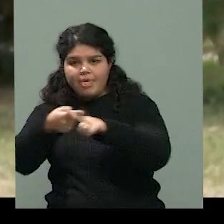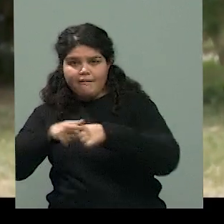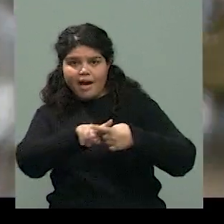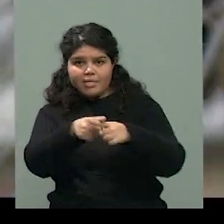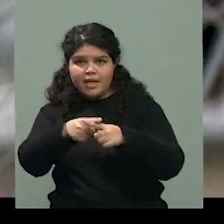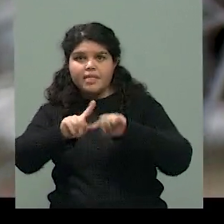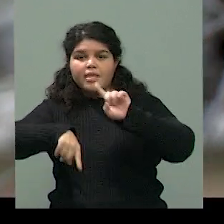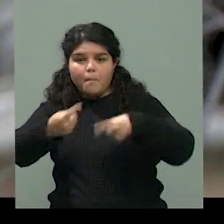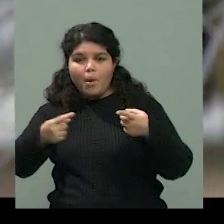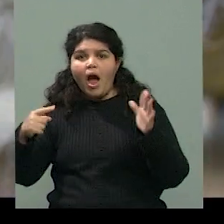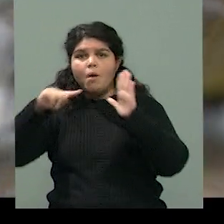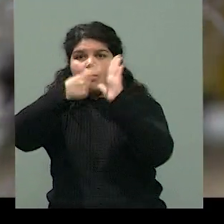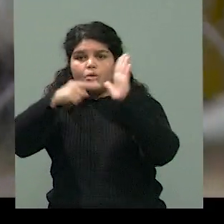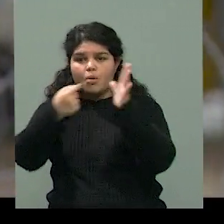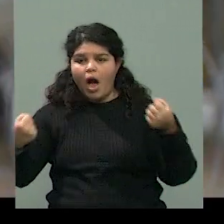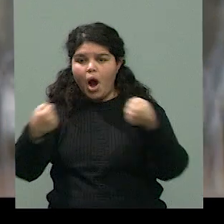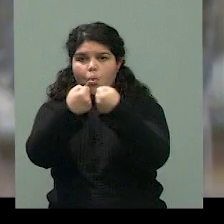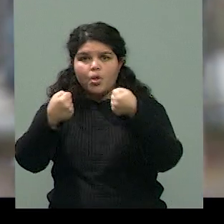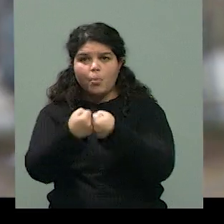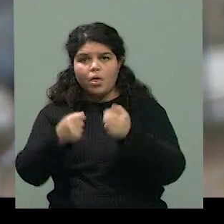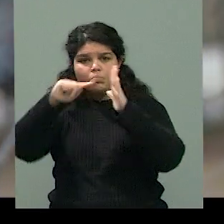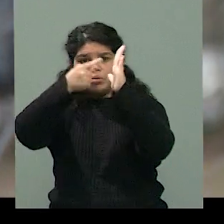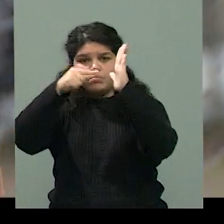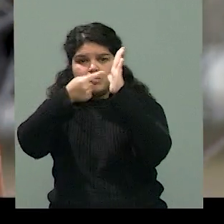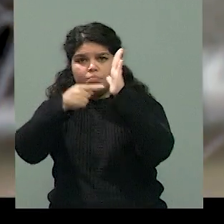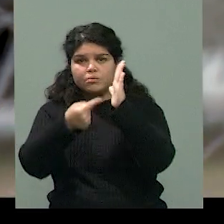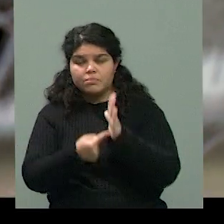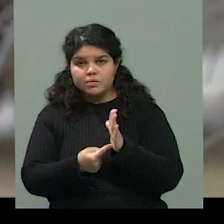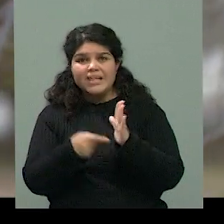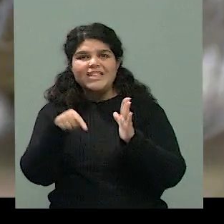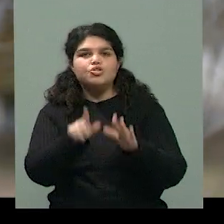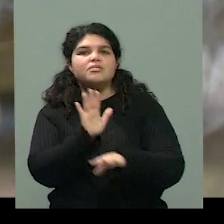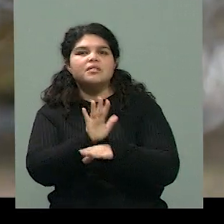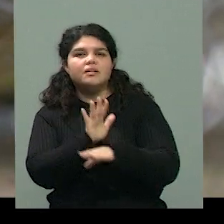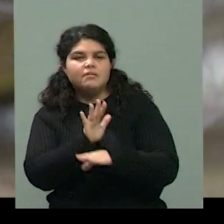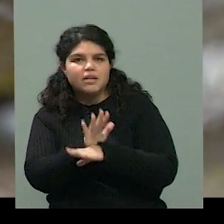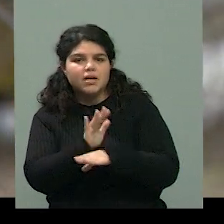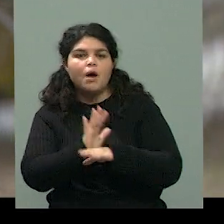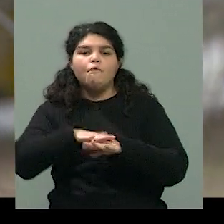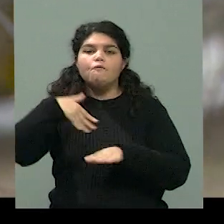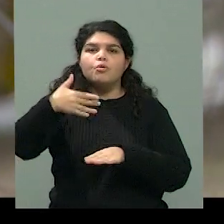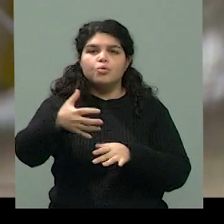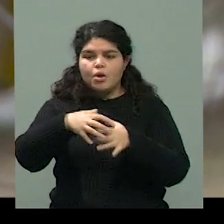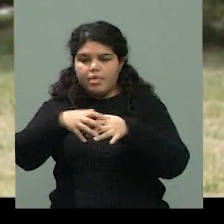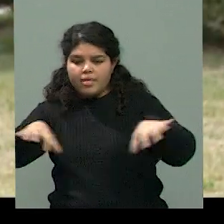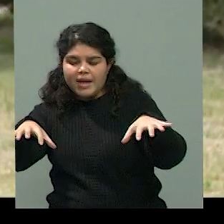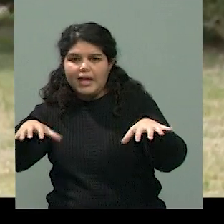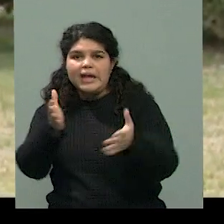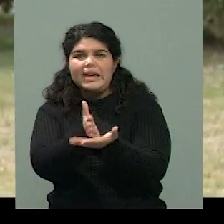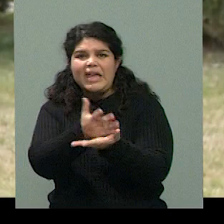la agenda de Estado, de la agenda de las políticas públicas, entonces lo que va a permitir la grieta es que